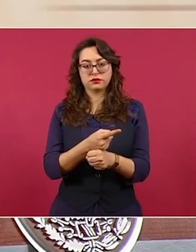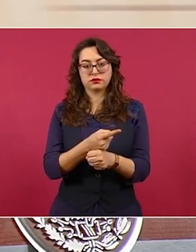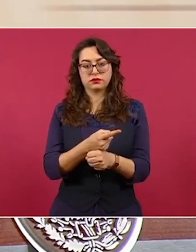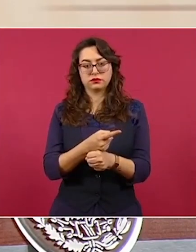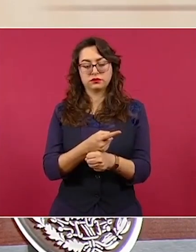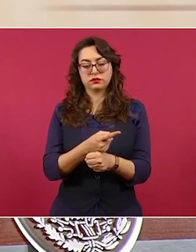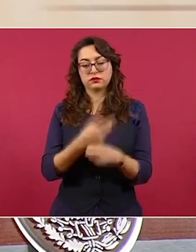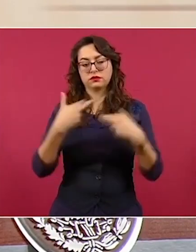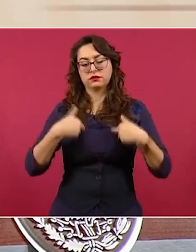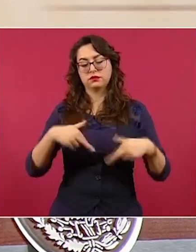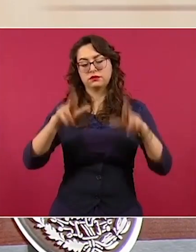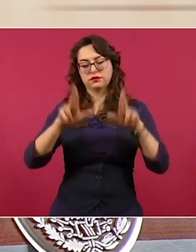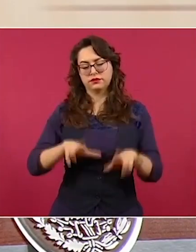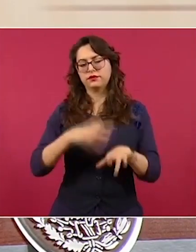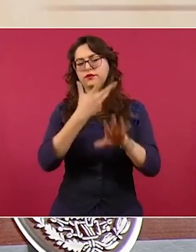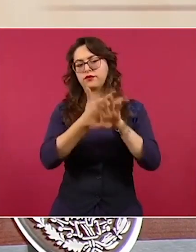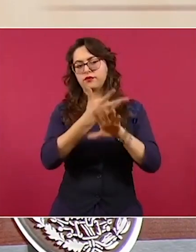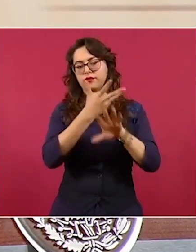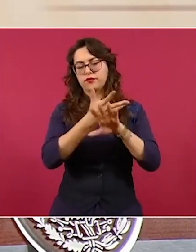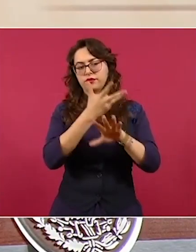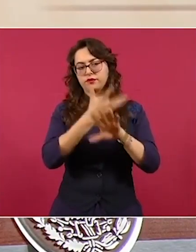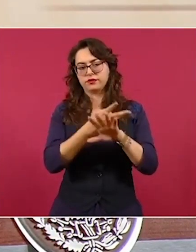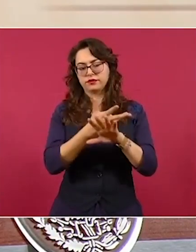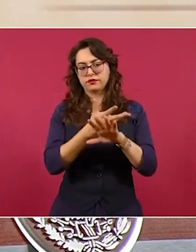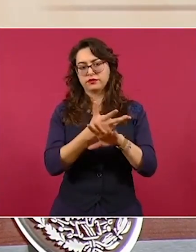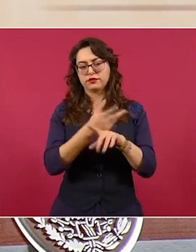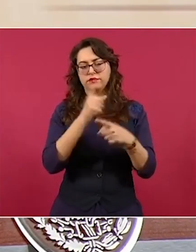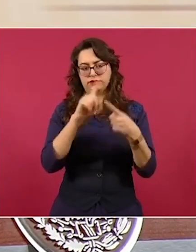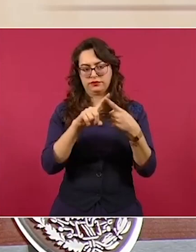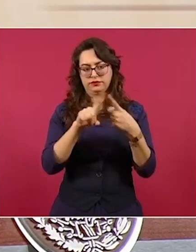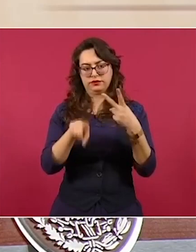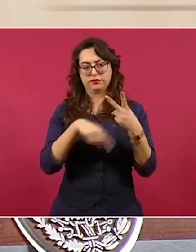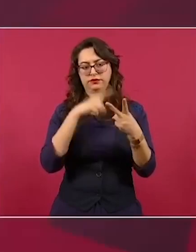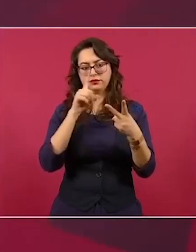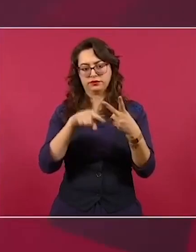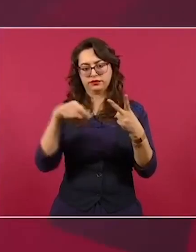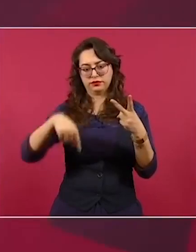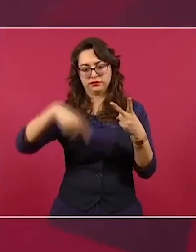la Casa Blanca, por parte nuestra